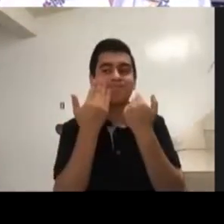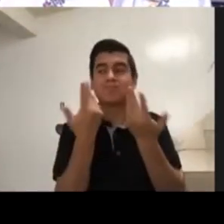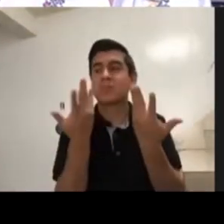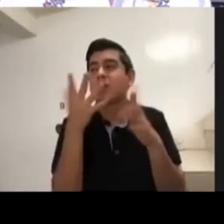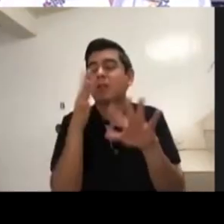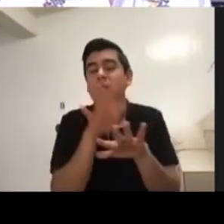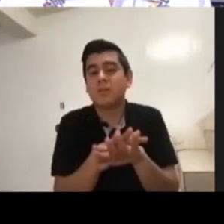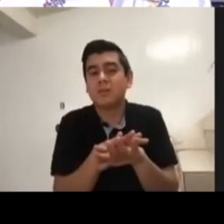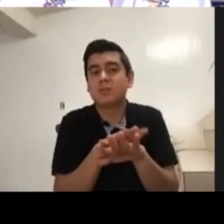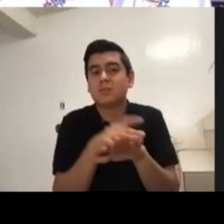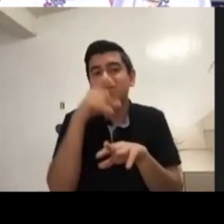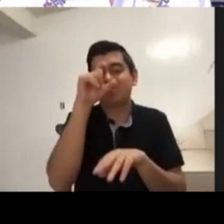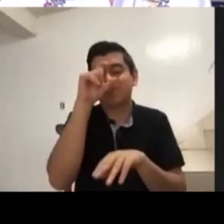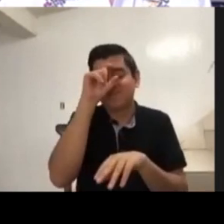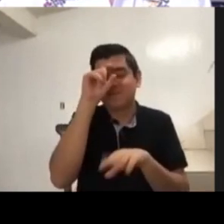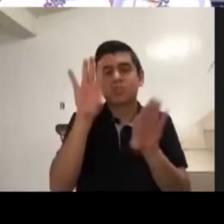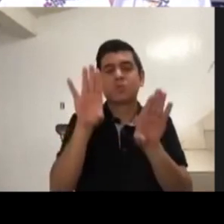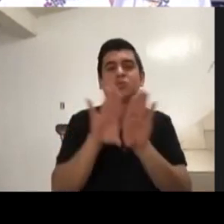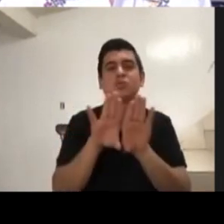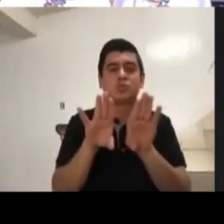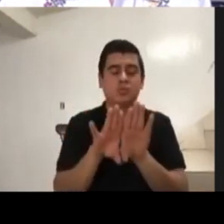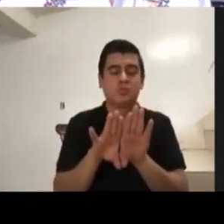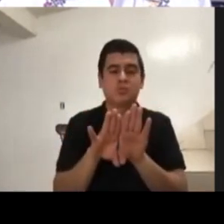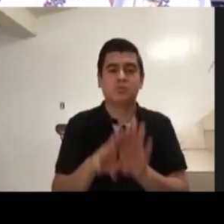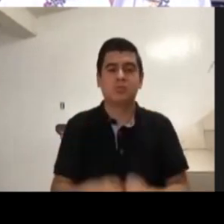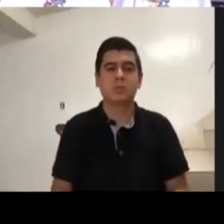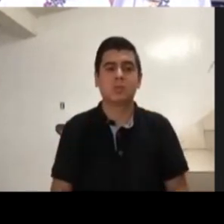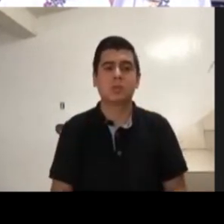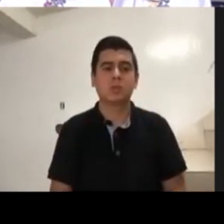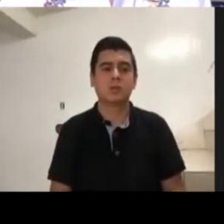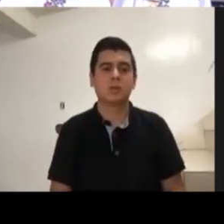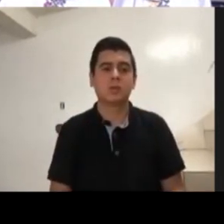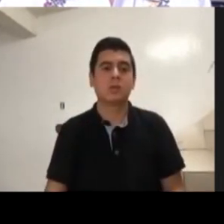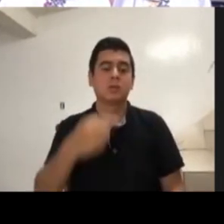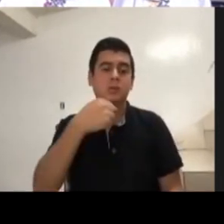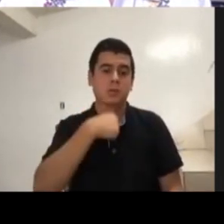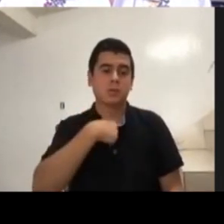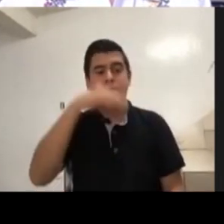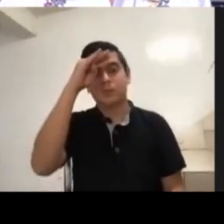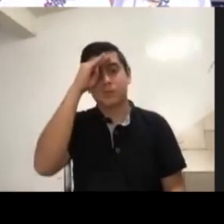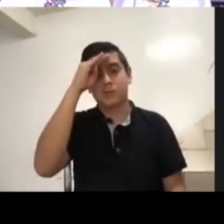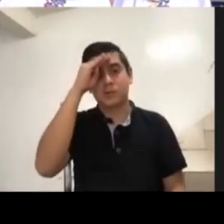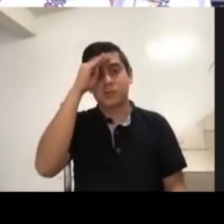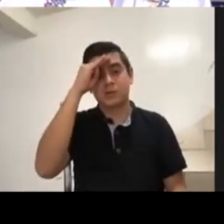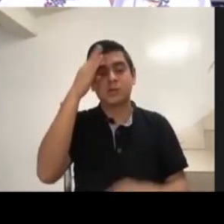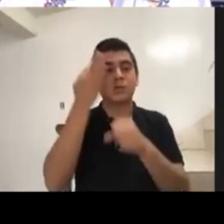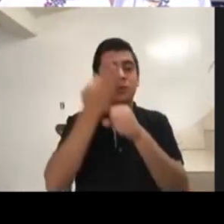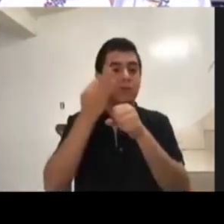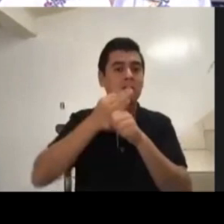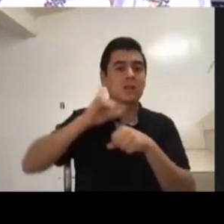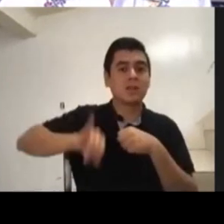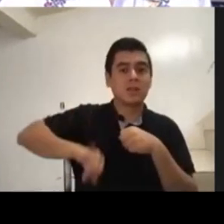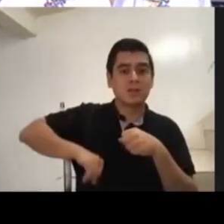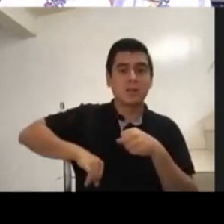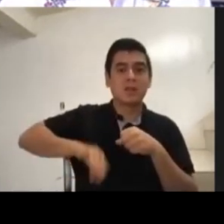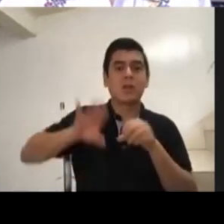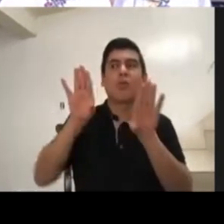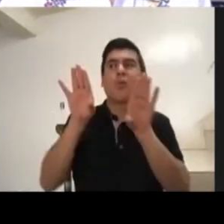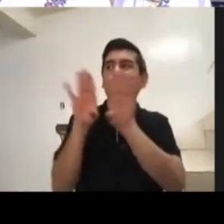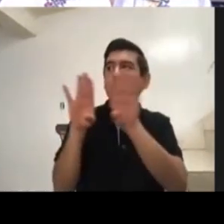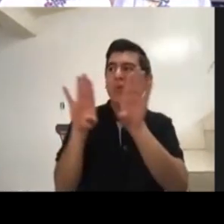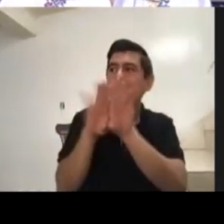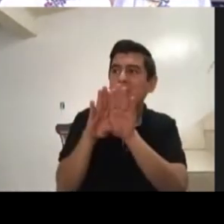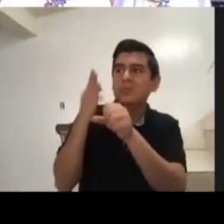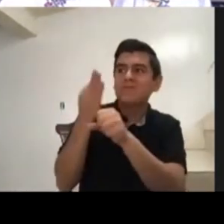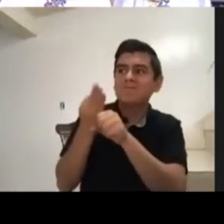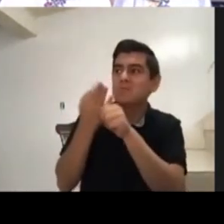inequitativo. Y eso es lo que probablemente interesa más, cómo lo convertimos en efecto y como